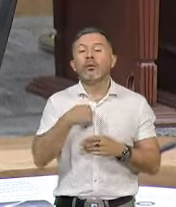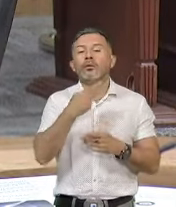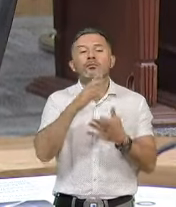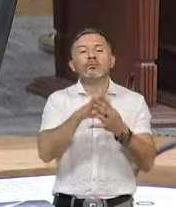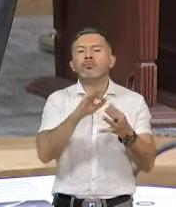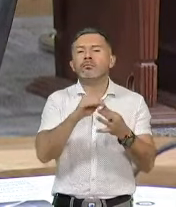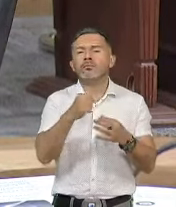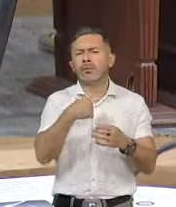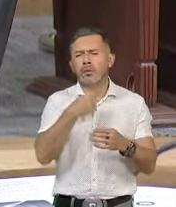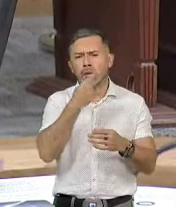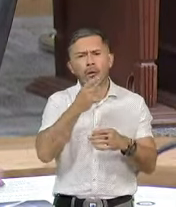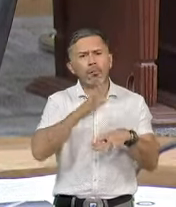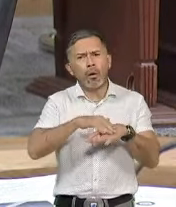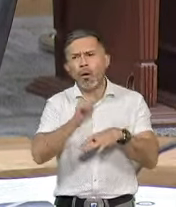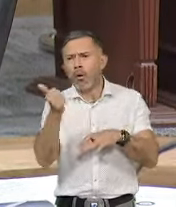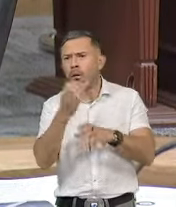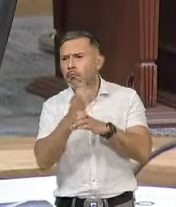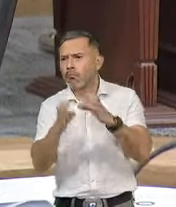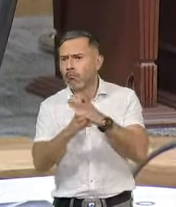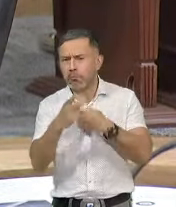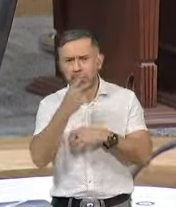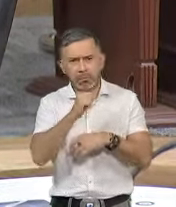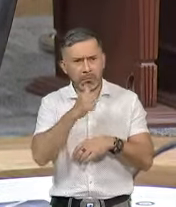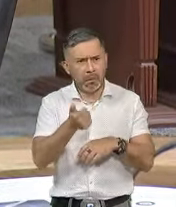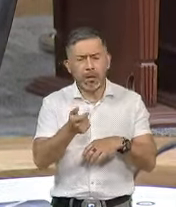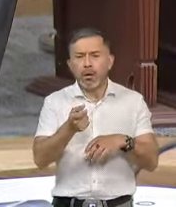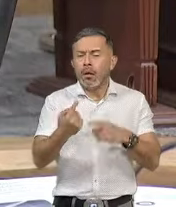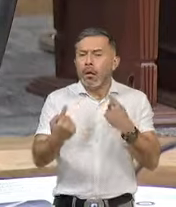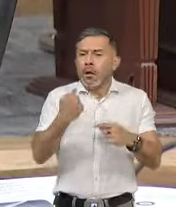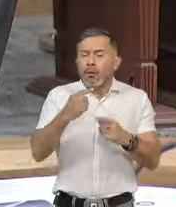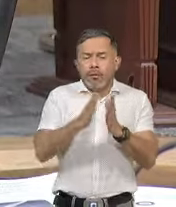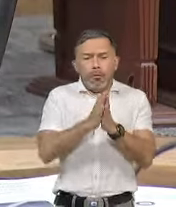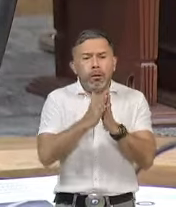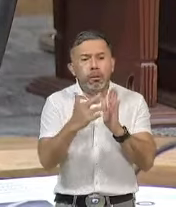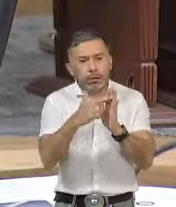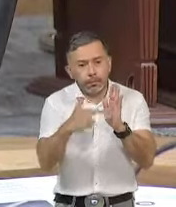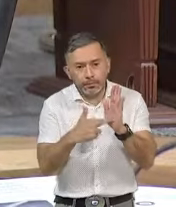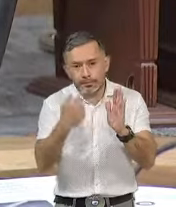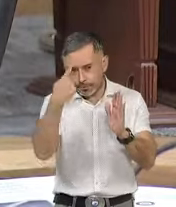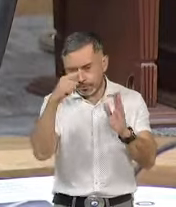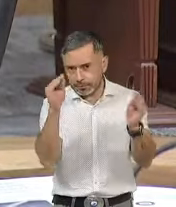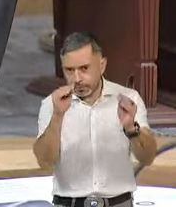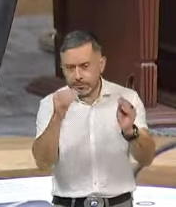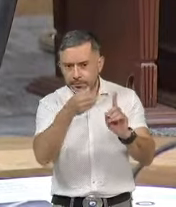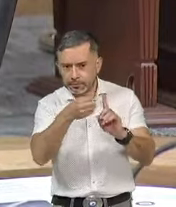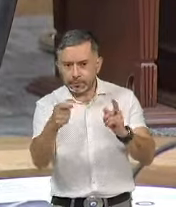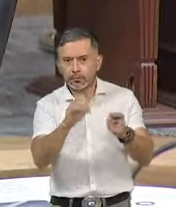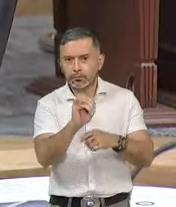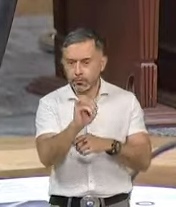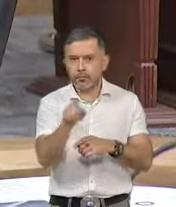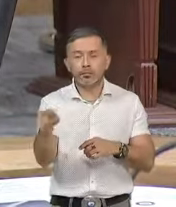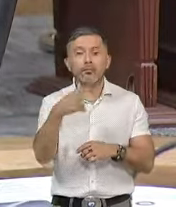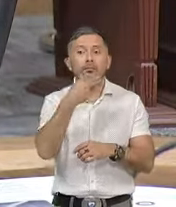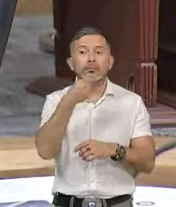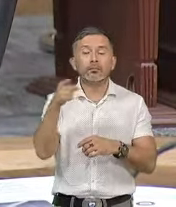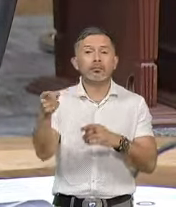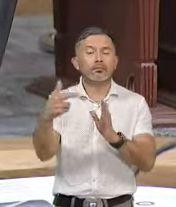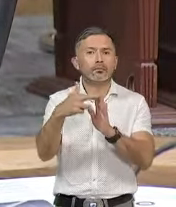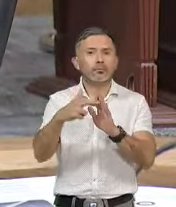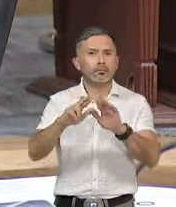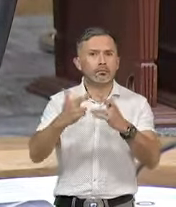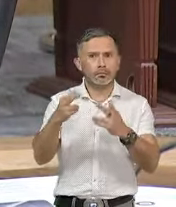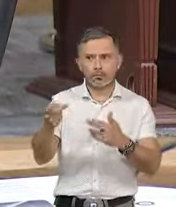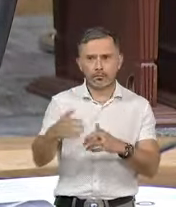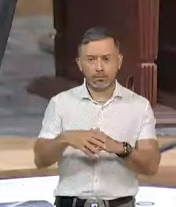absolutamente nada más me me dijeron hay reglas para la moderación Sí este señor infringió las reglas las